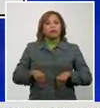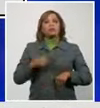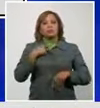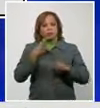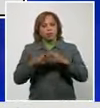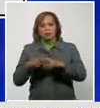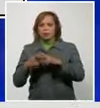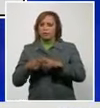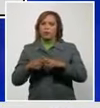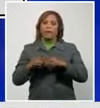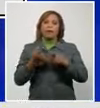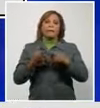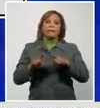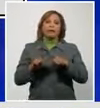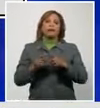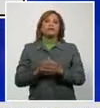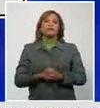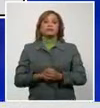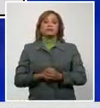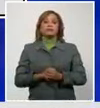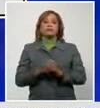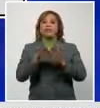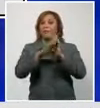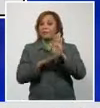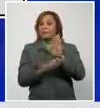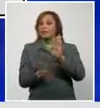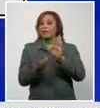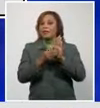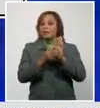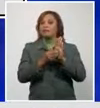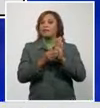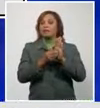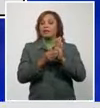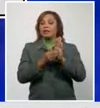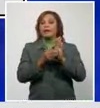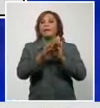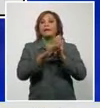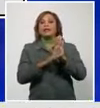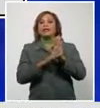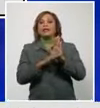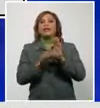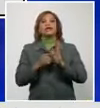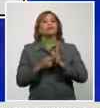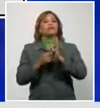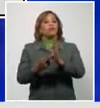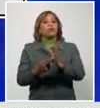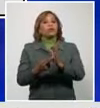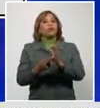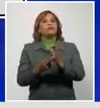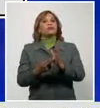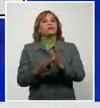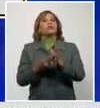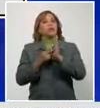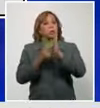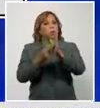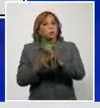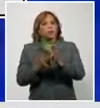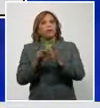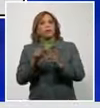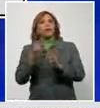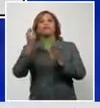medidas, como también expliqué el sábado, las medidas del consejo, sí, mi hermano, consejo, pero tu